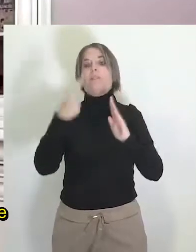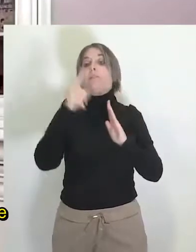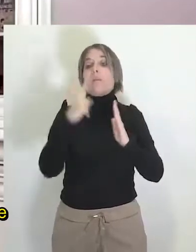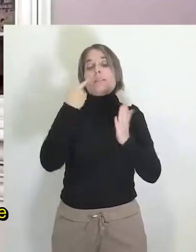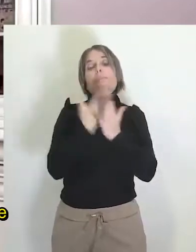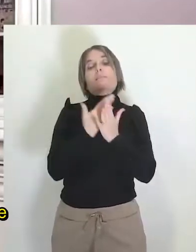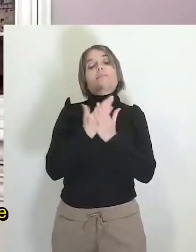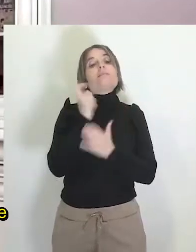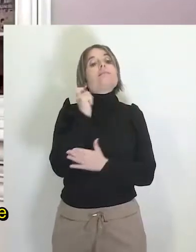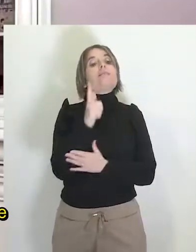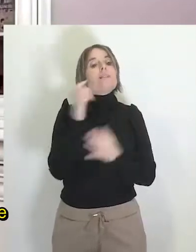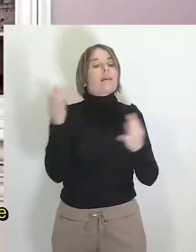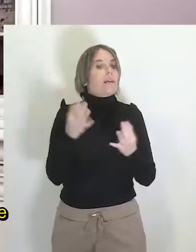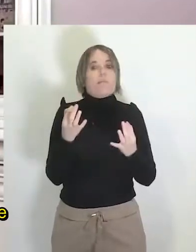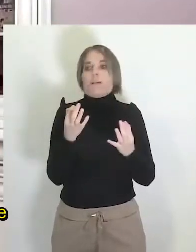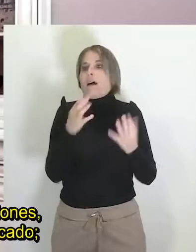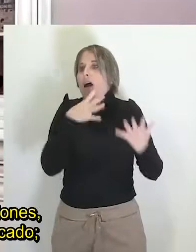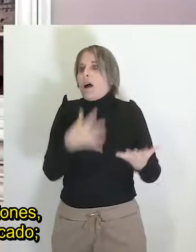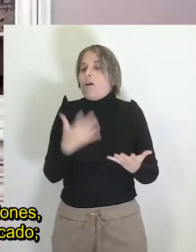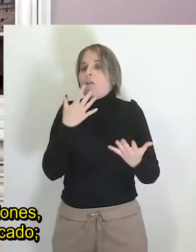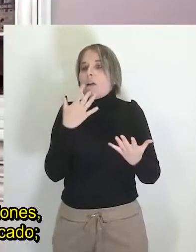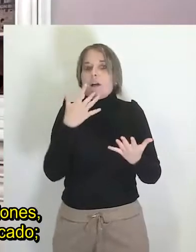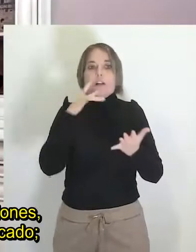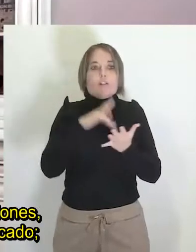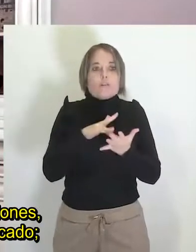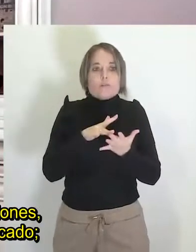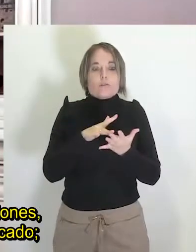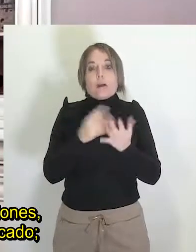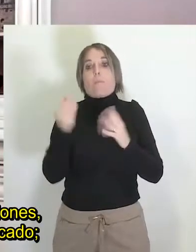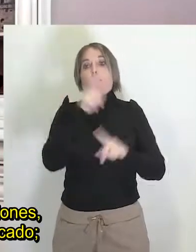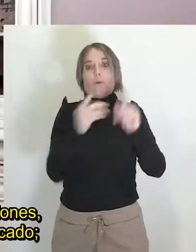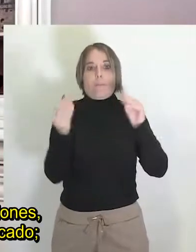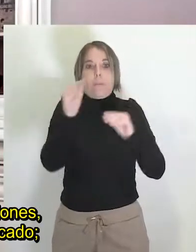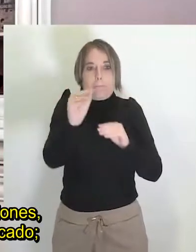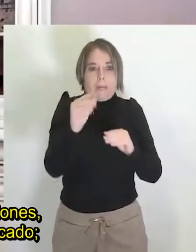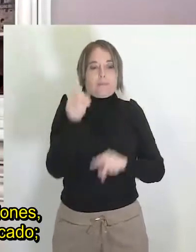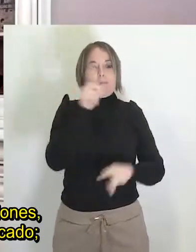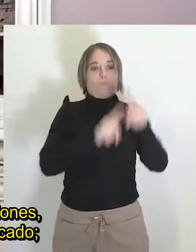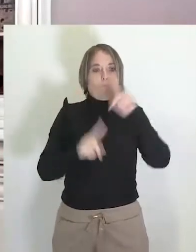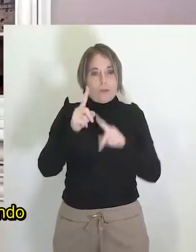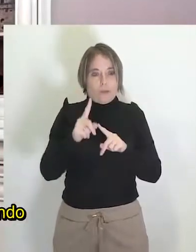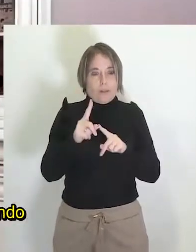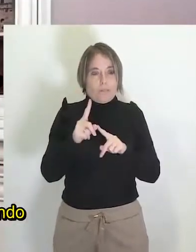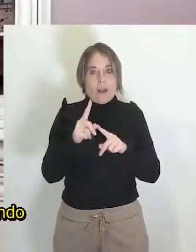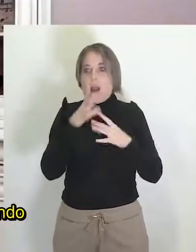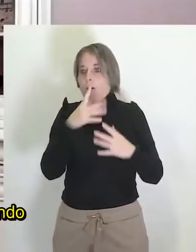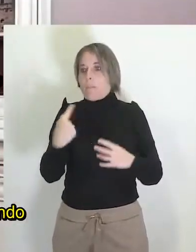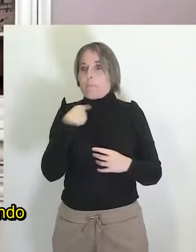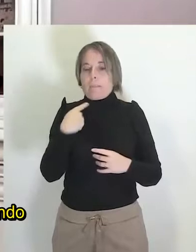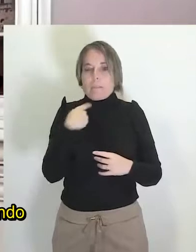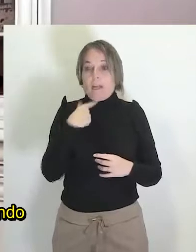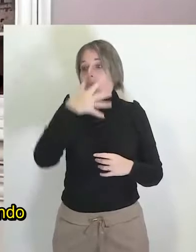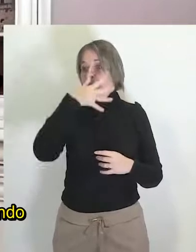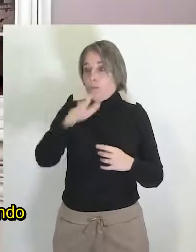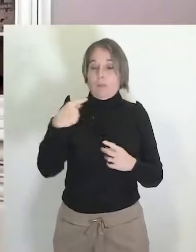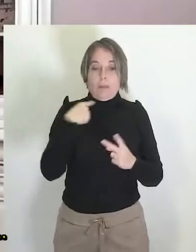lo que muchas veces ocurre es que no hay vías, es que se ponen esos cuatro escalones, se añade uno más más complicado, probablemente se van perdiendo